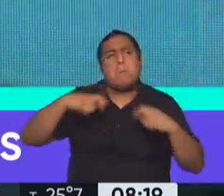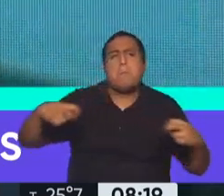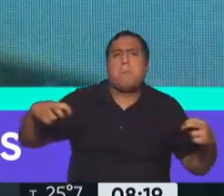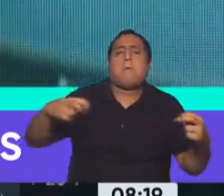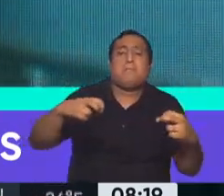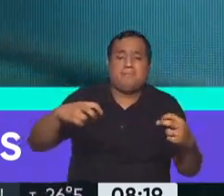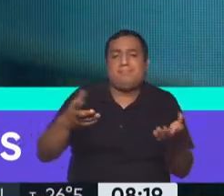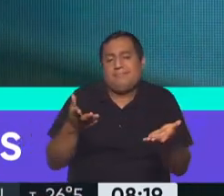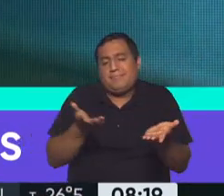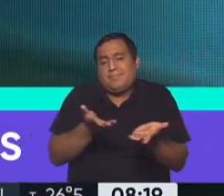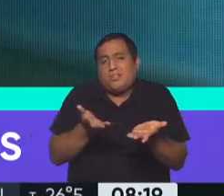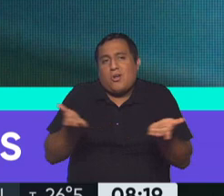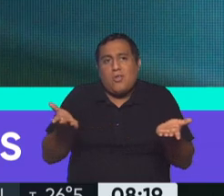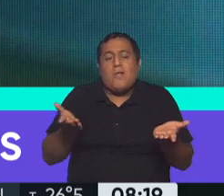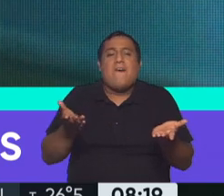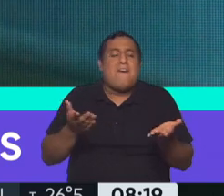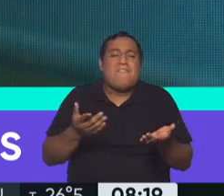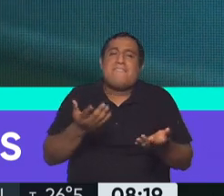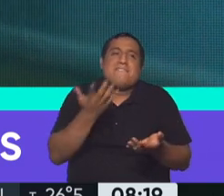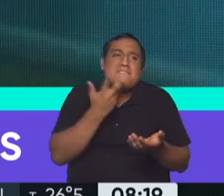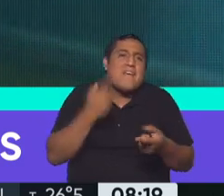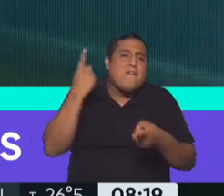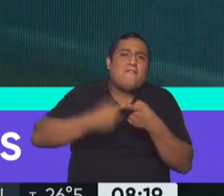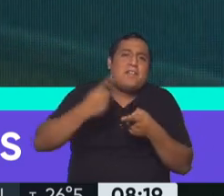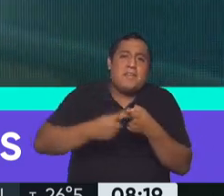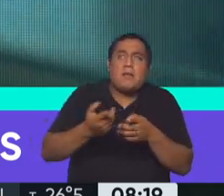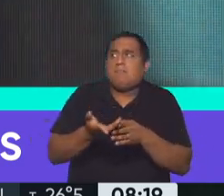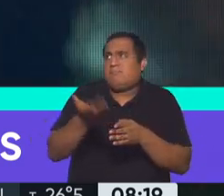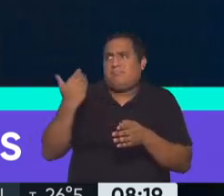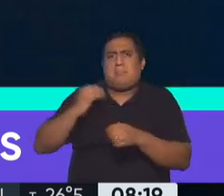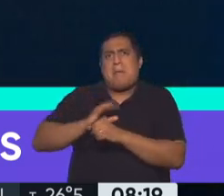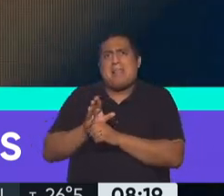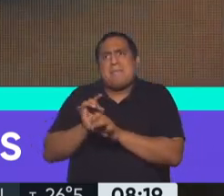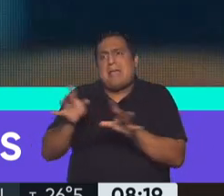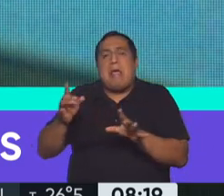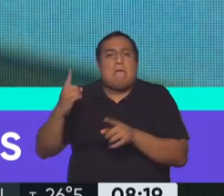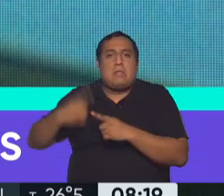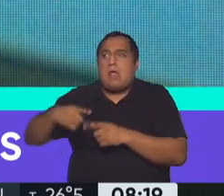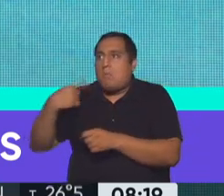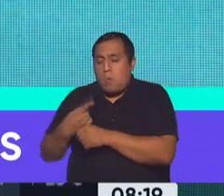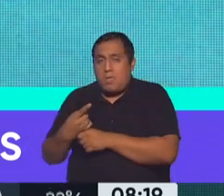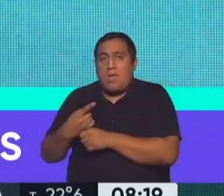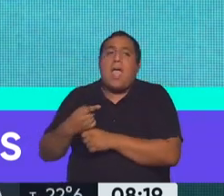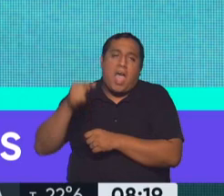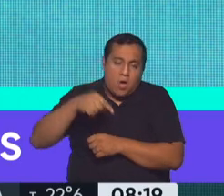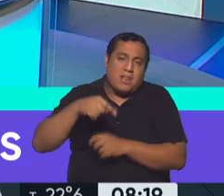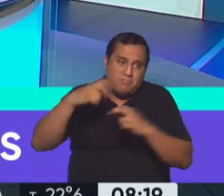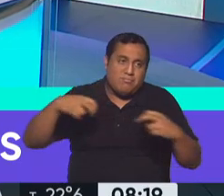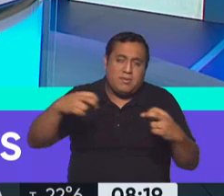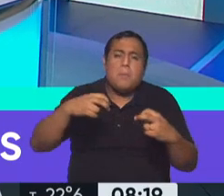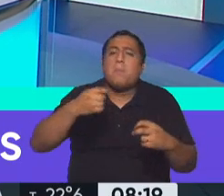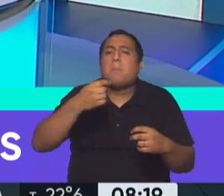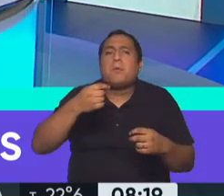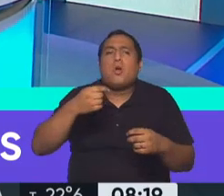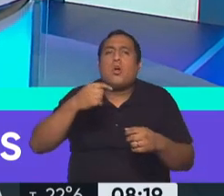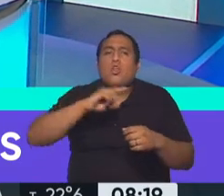necesidad de celebrar no después de lo que ha significado la pandemia que es lo que no hay que hacer compartir vaso se